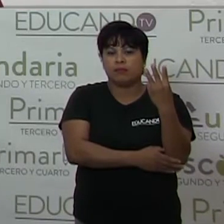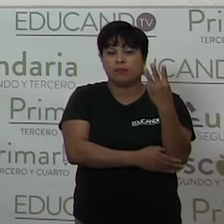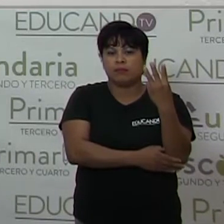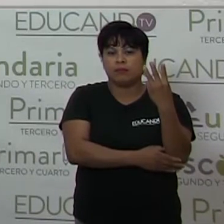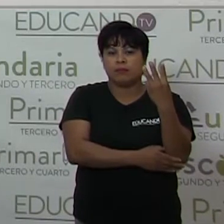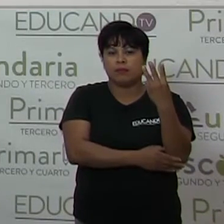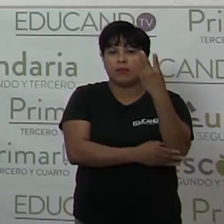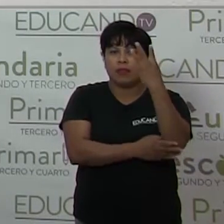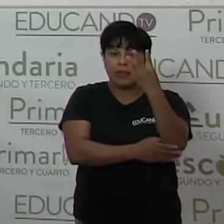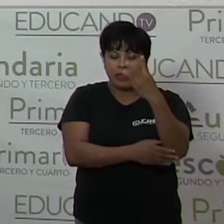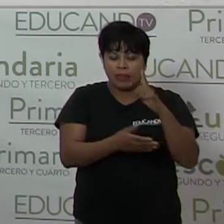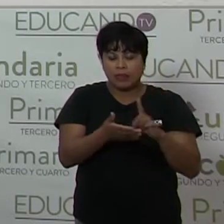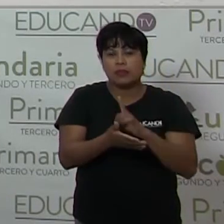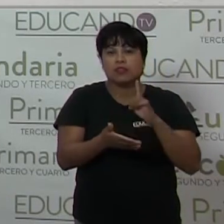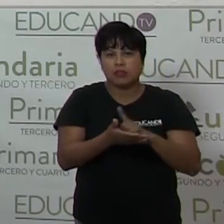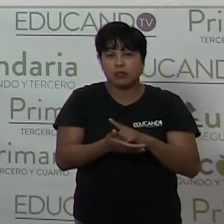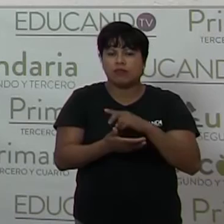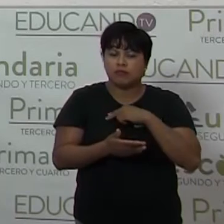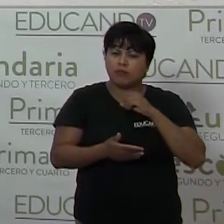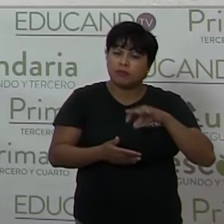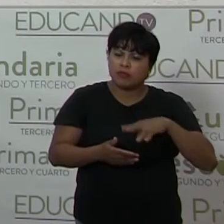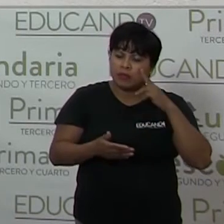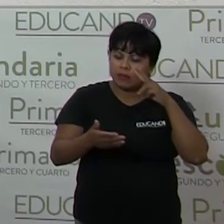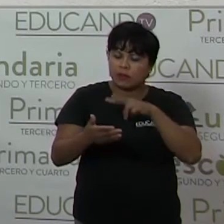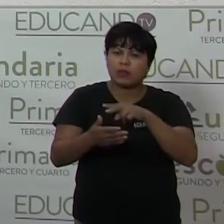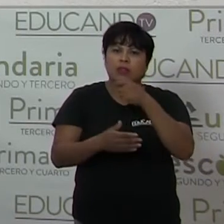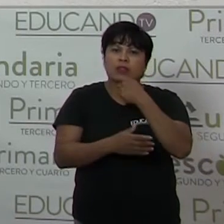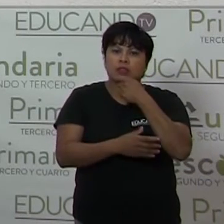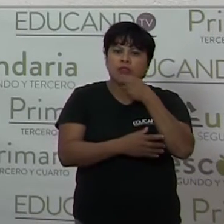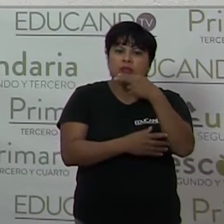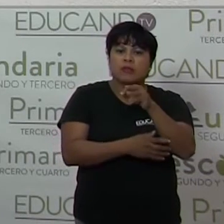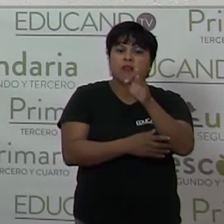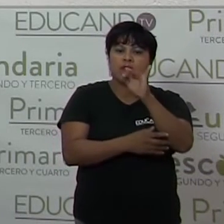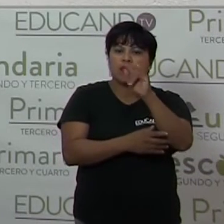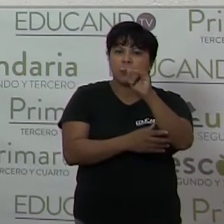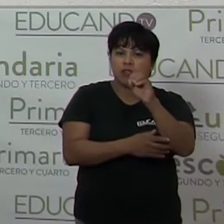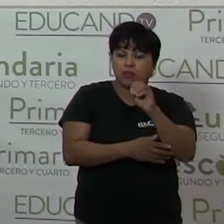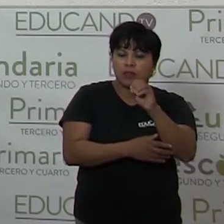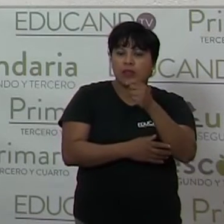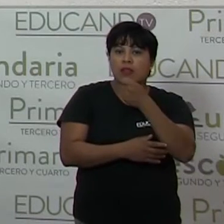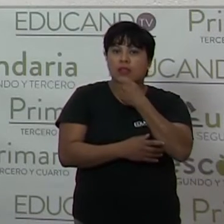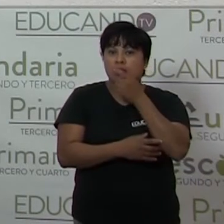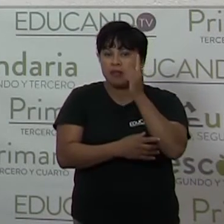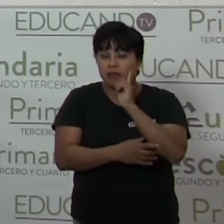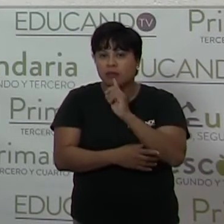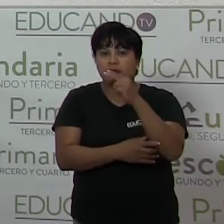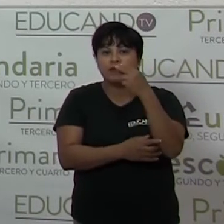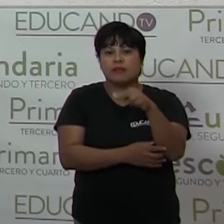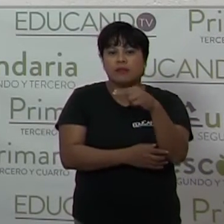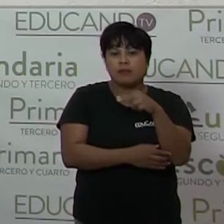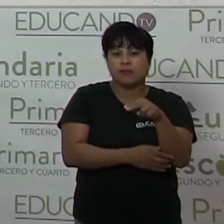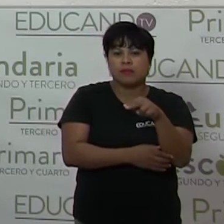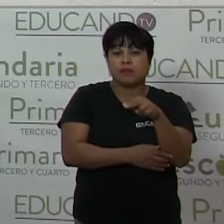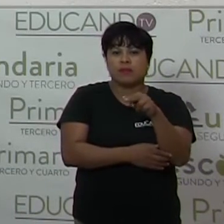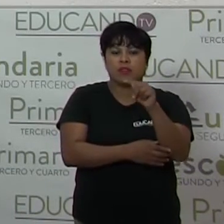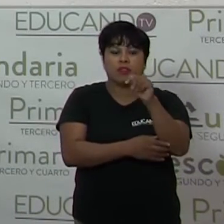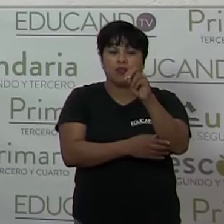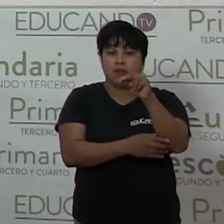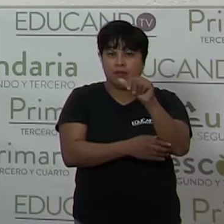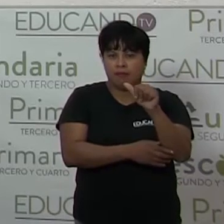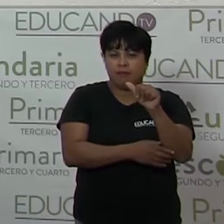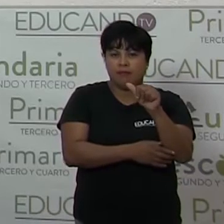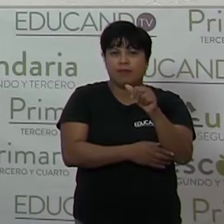33 diccionarios estaba lloviendo que este niño se llama fito y esta niña se llama zona